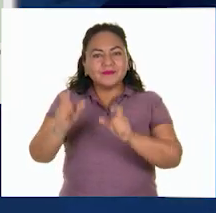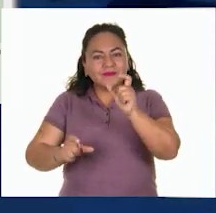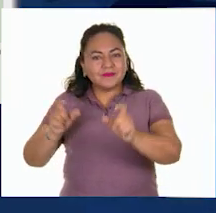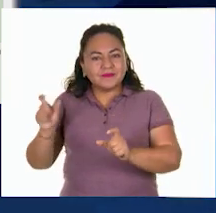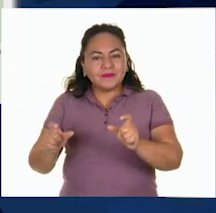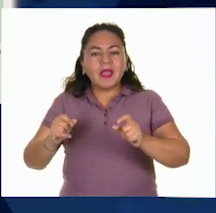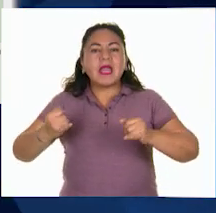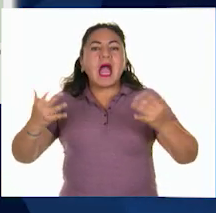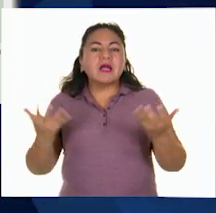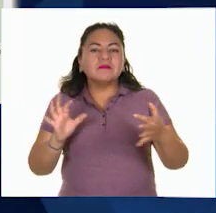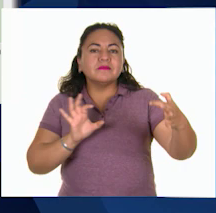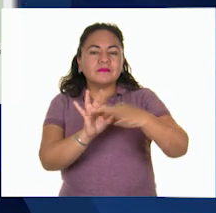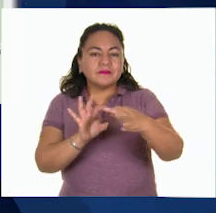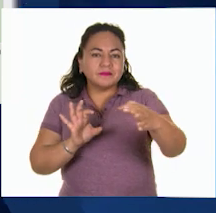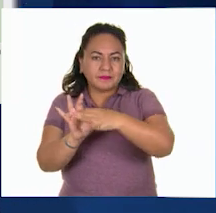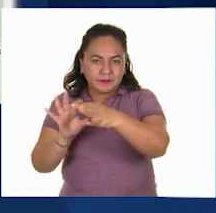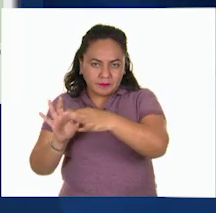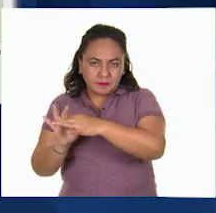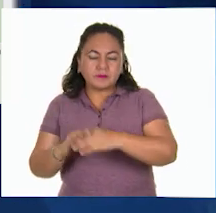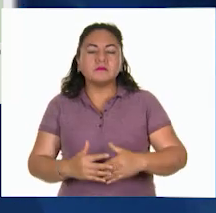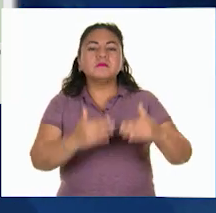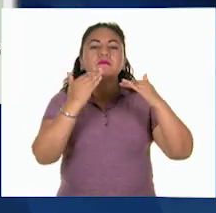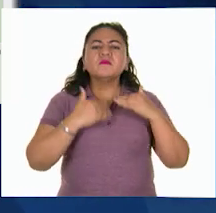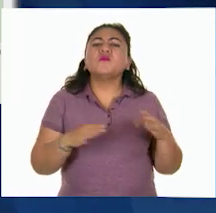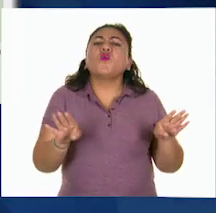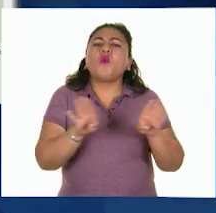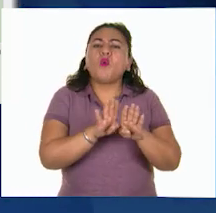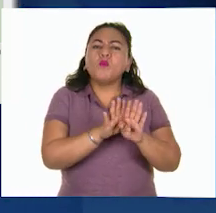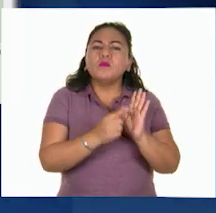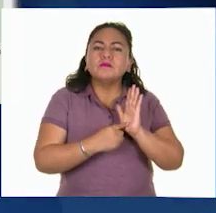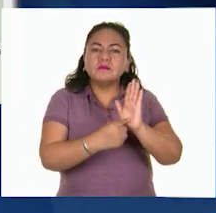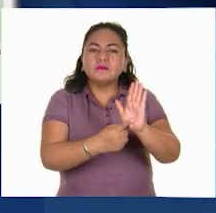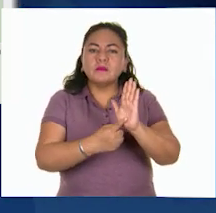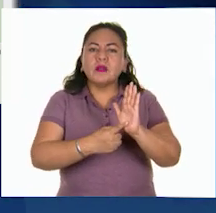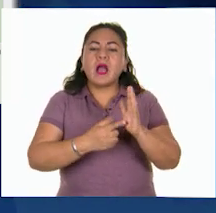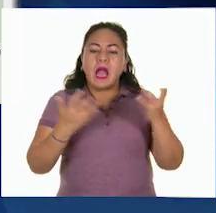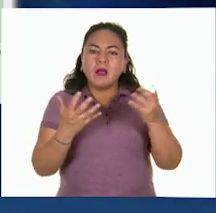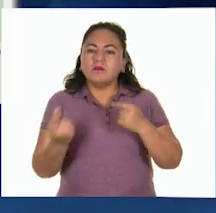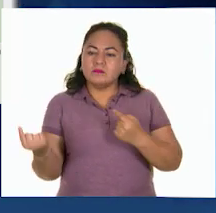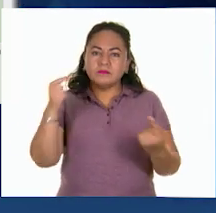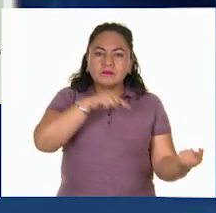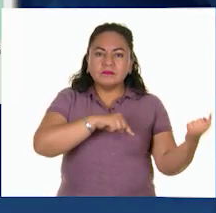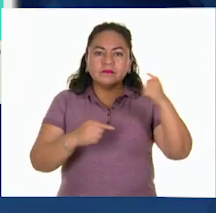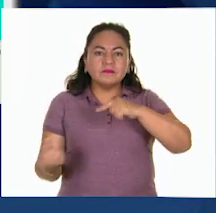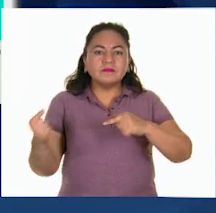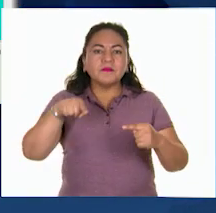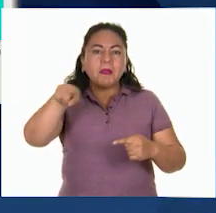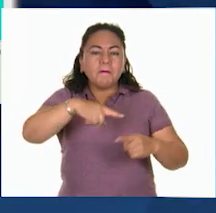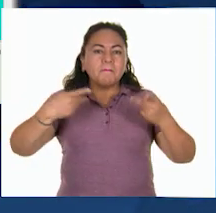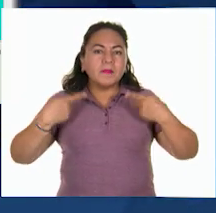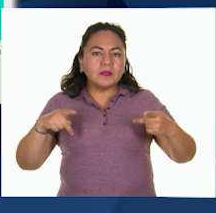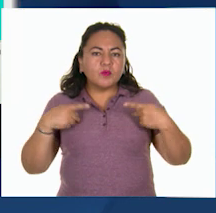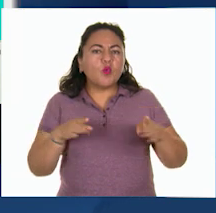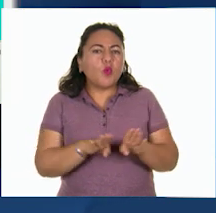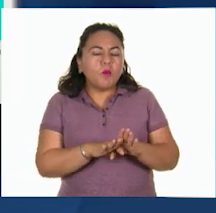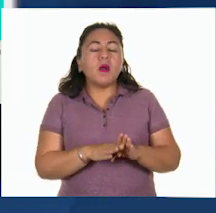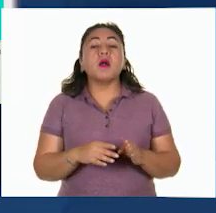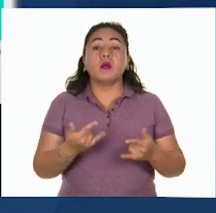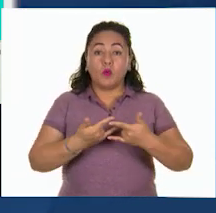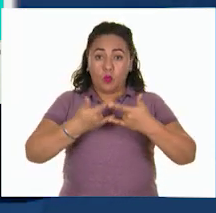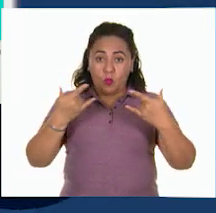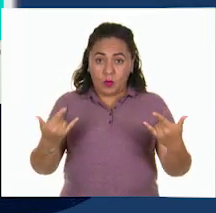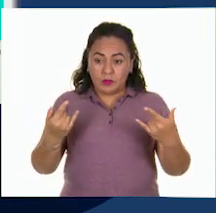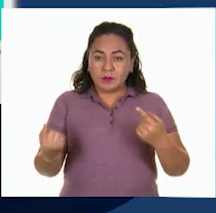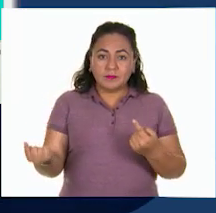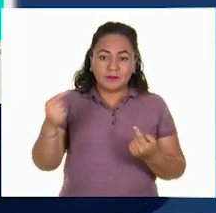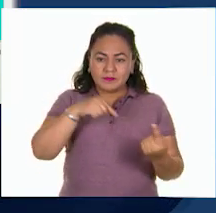las acciones. ¿De qué manera se indican las acciones y diálogos de los personajes? En el cuento las